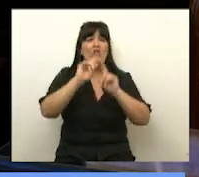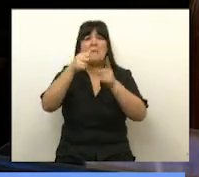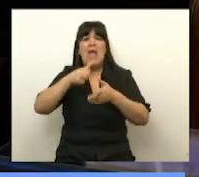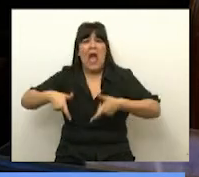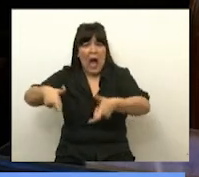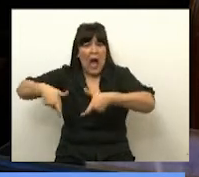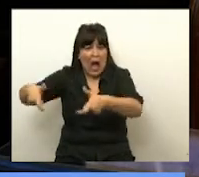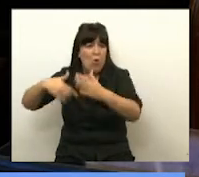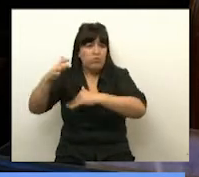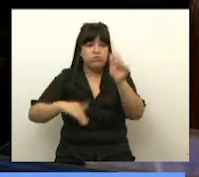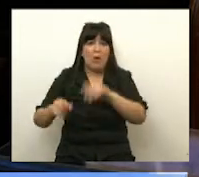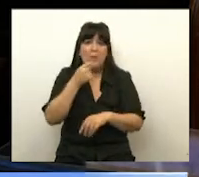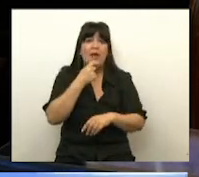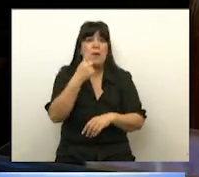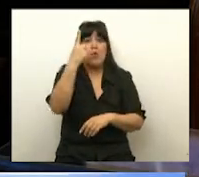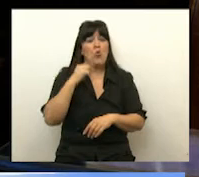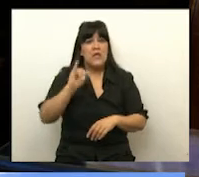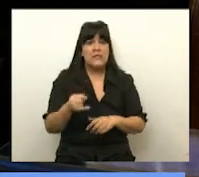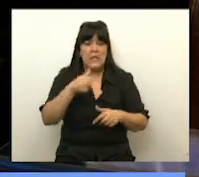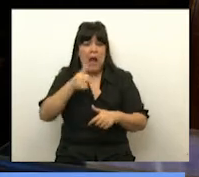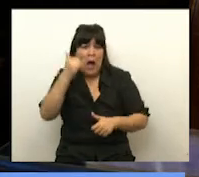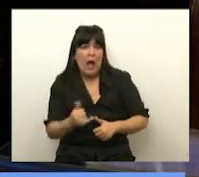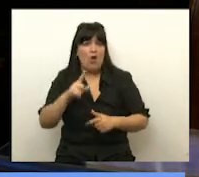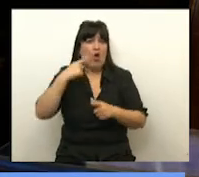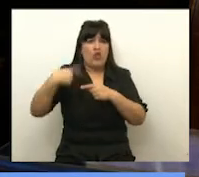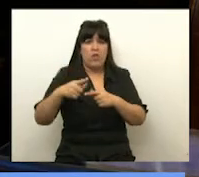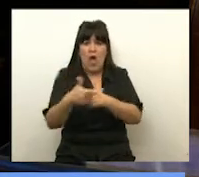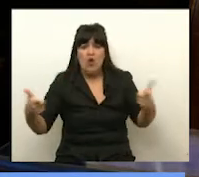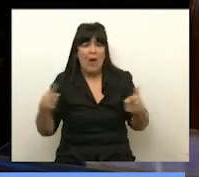por medio nosotros en épocas de verano, es una necesidad